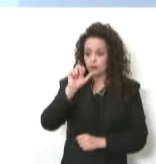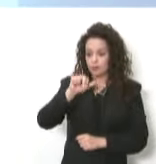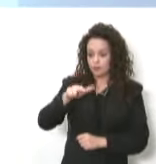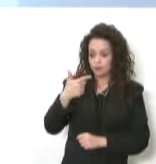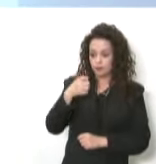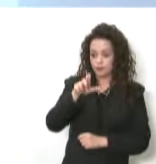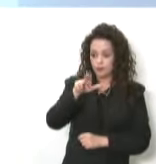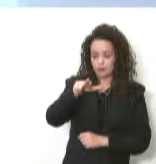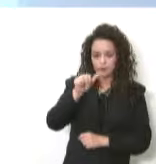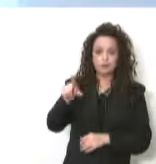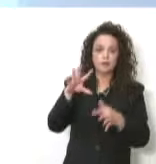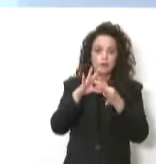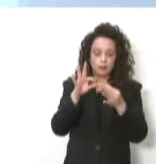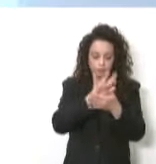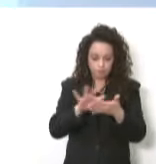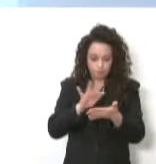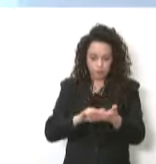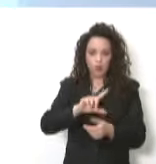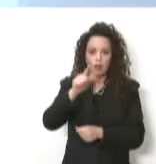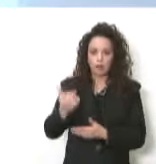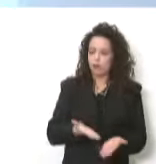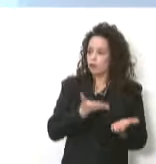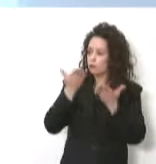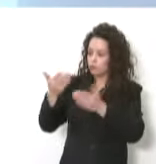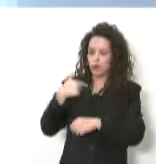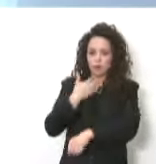y pasamos las palabras a los compañeros.